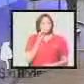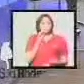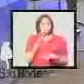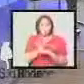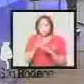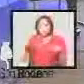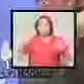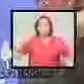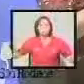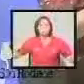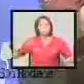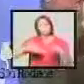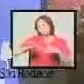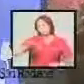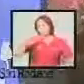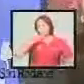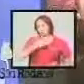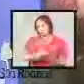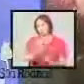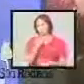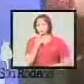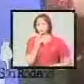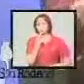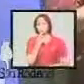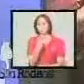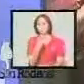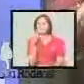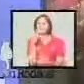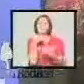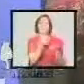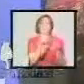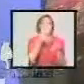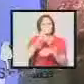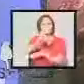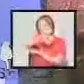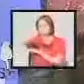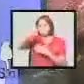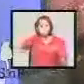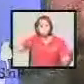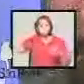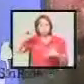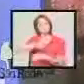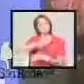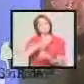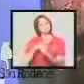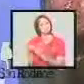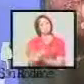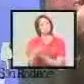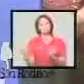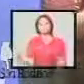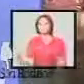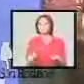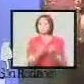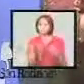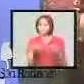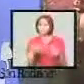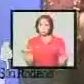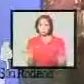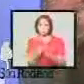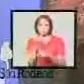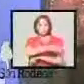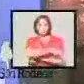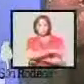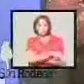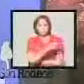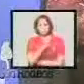medida, el hecho de llegar a los moles, el hecho de tener oficinas en muchos lugares en el país,